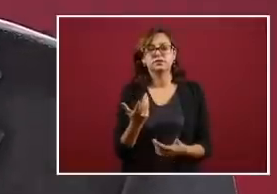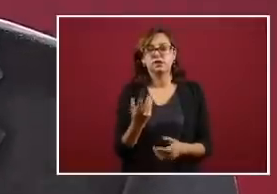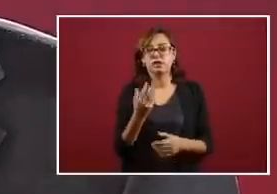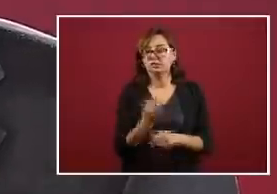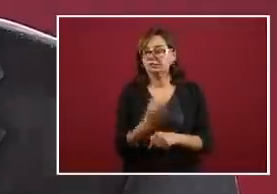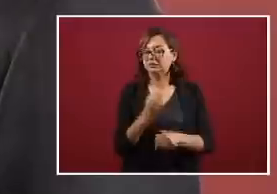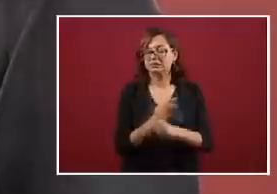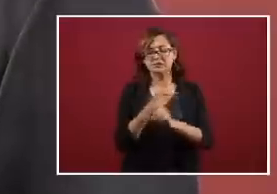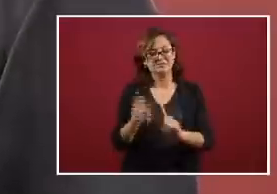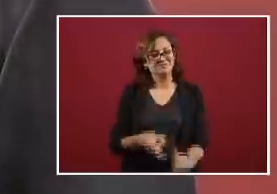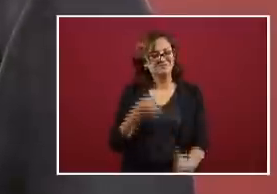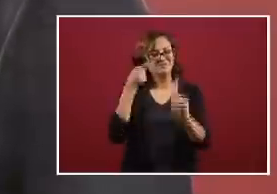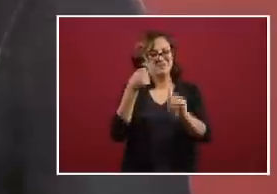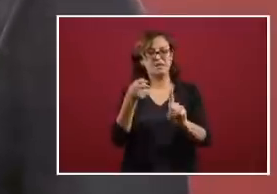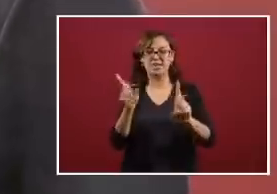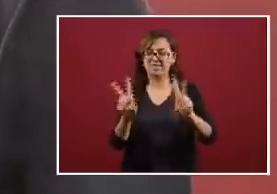tema